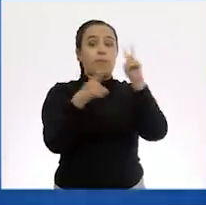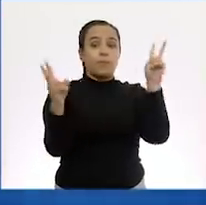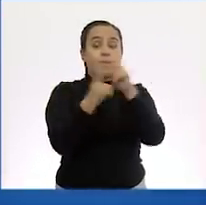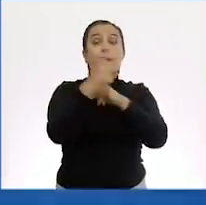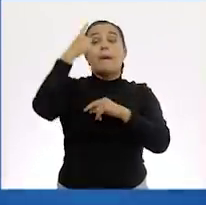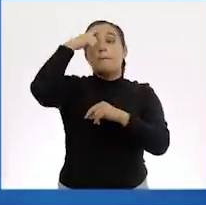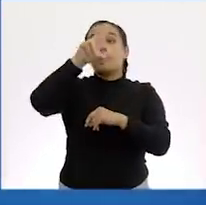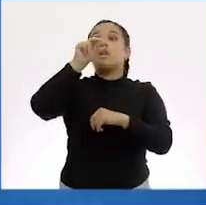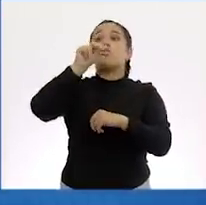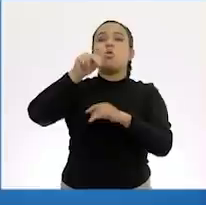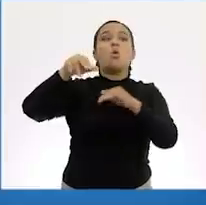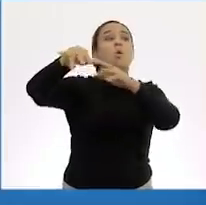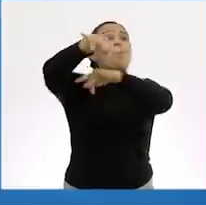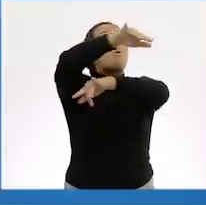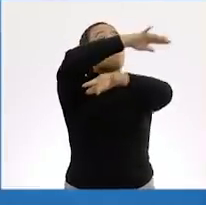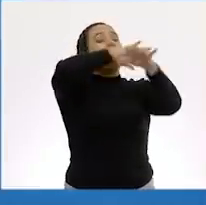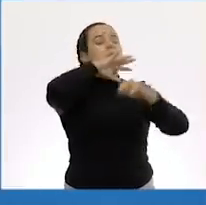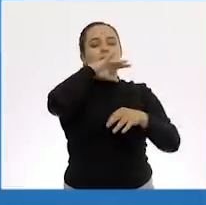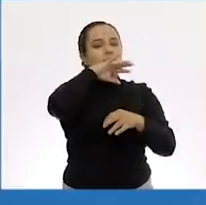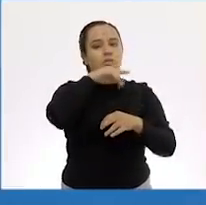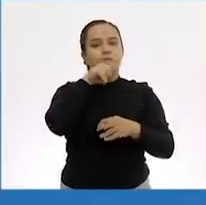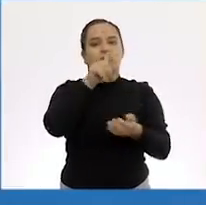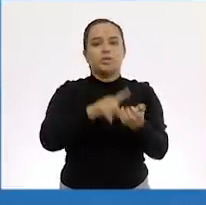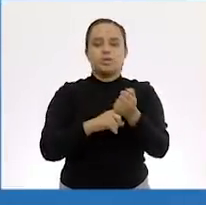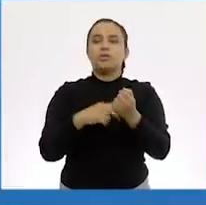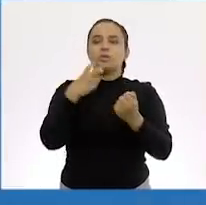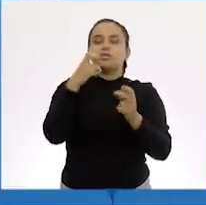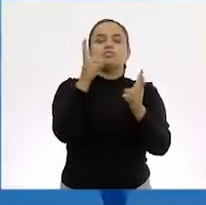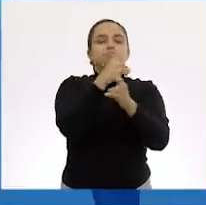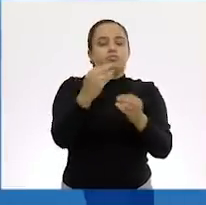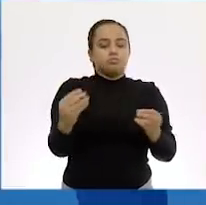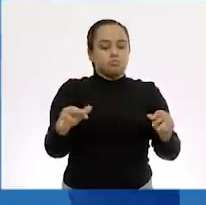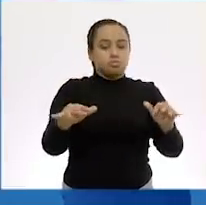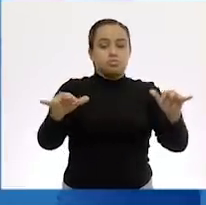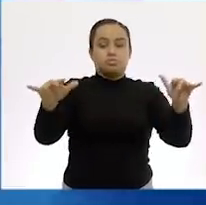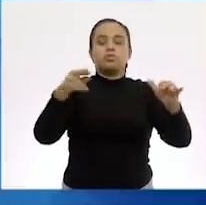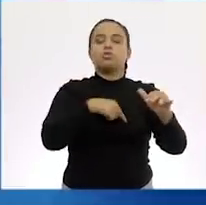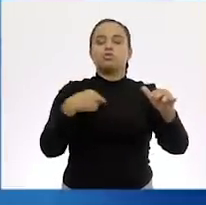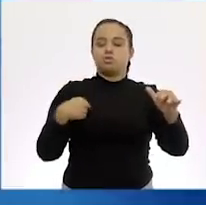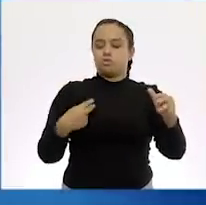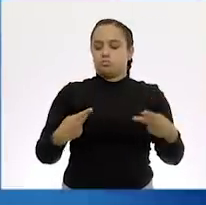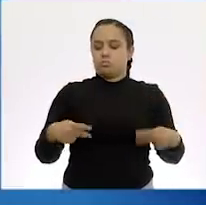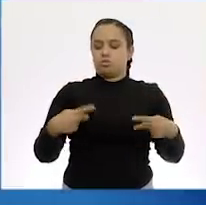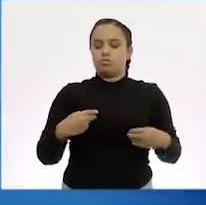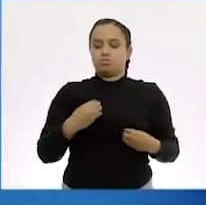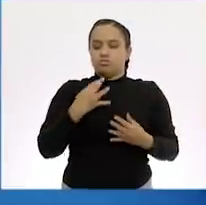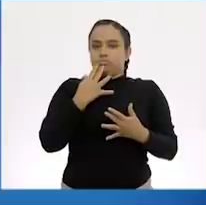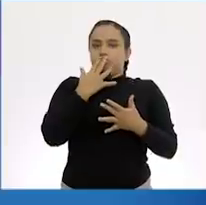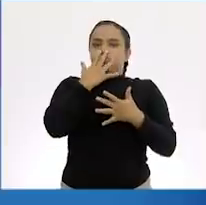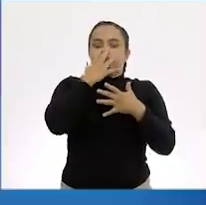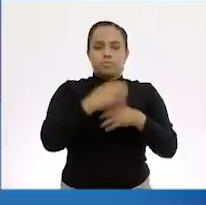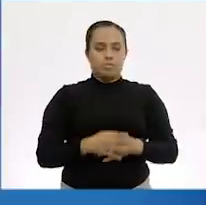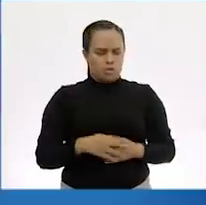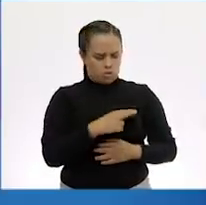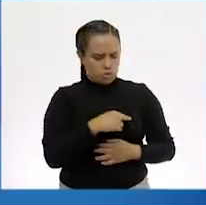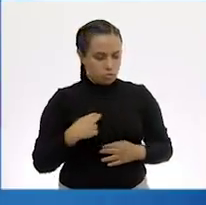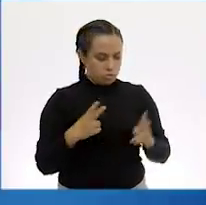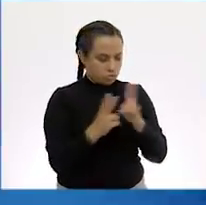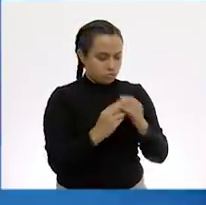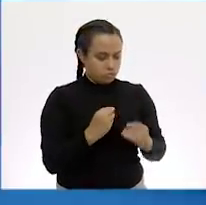sea contaminante y pues producen el oxígeno que nosotros podemos respirar. O sea que respiramos